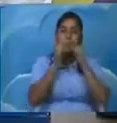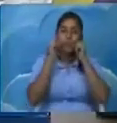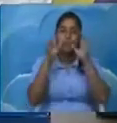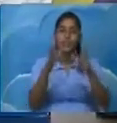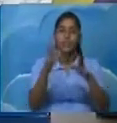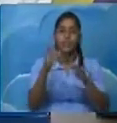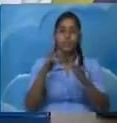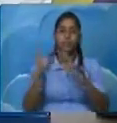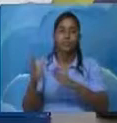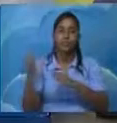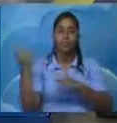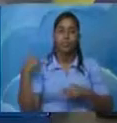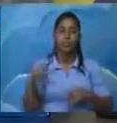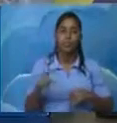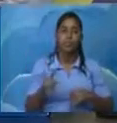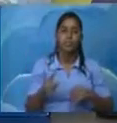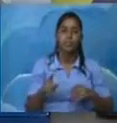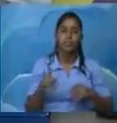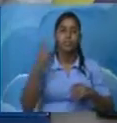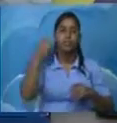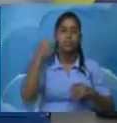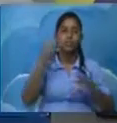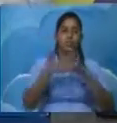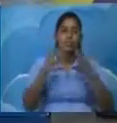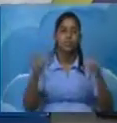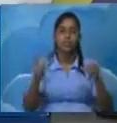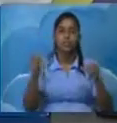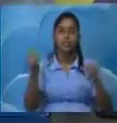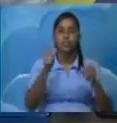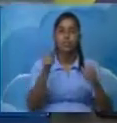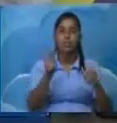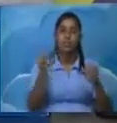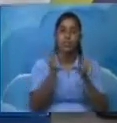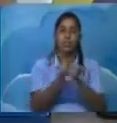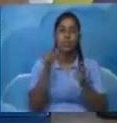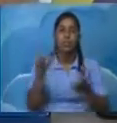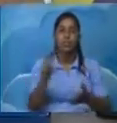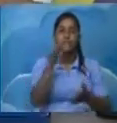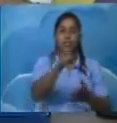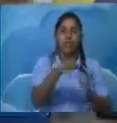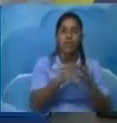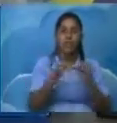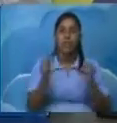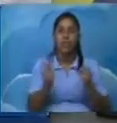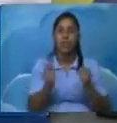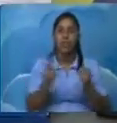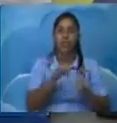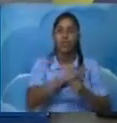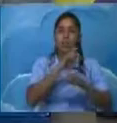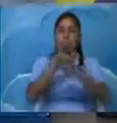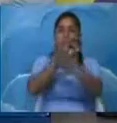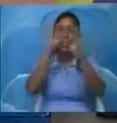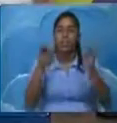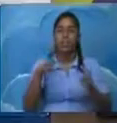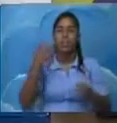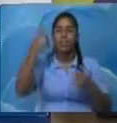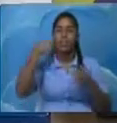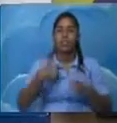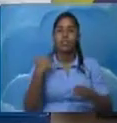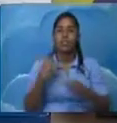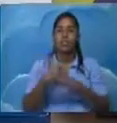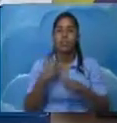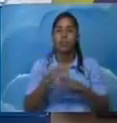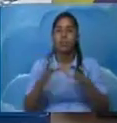un lado viene él trayendo y por otro lado vienen 10 con necesidades. De manera que somos como una